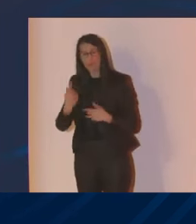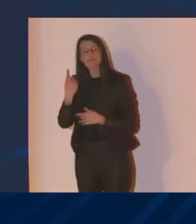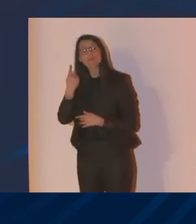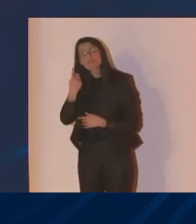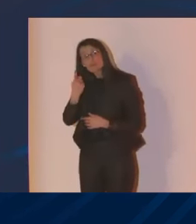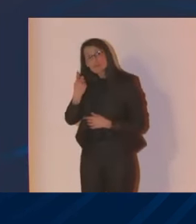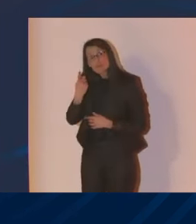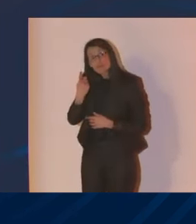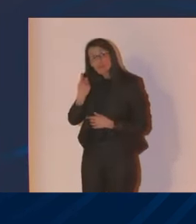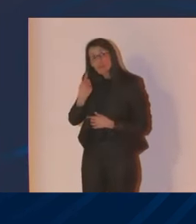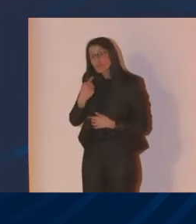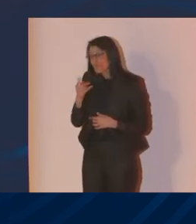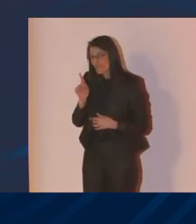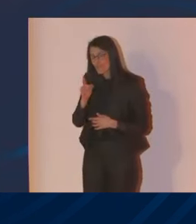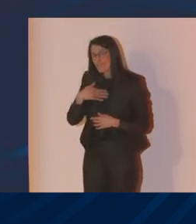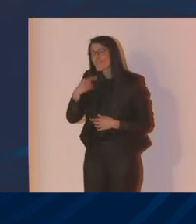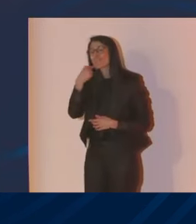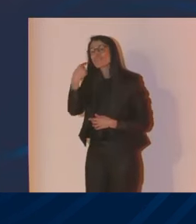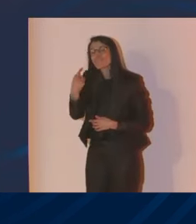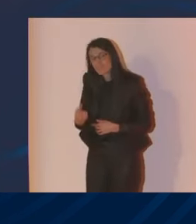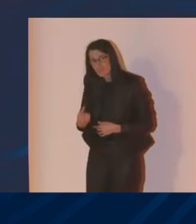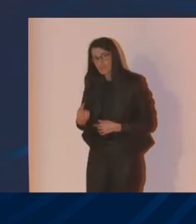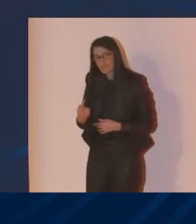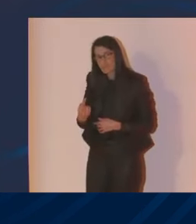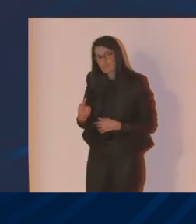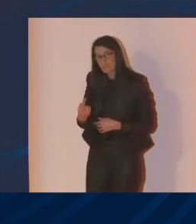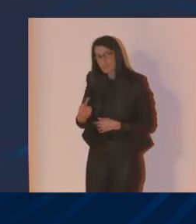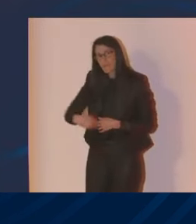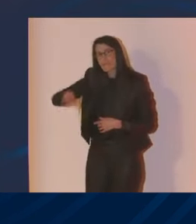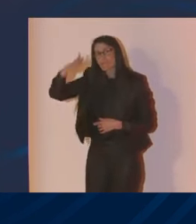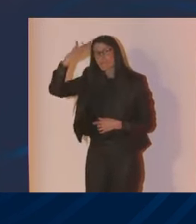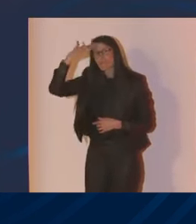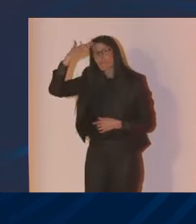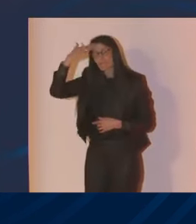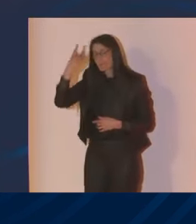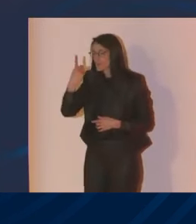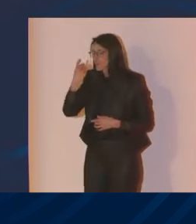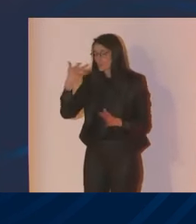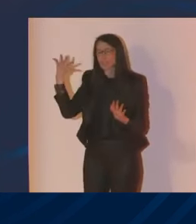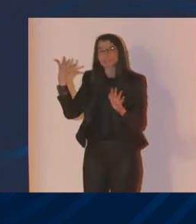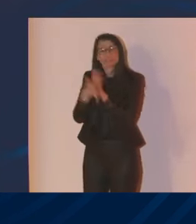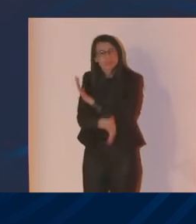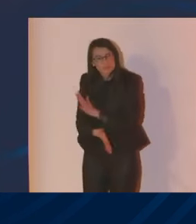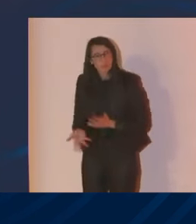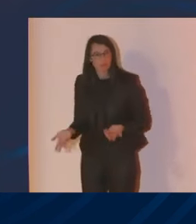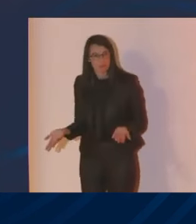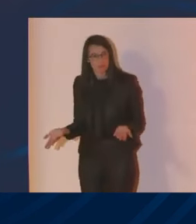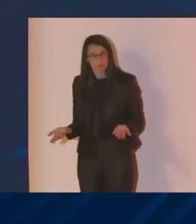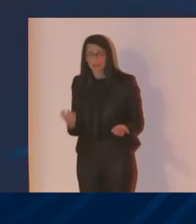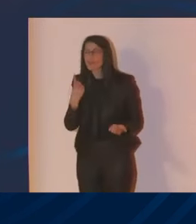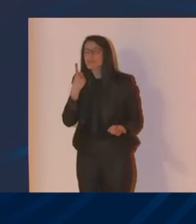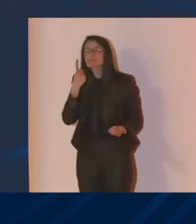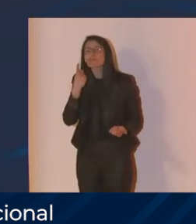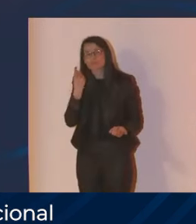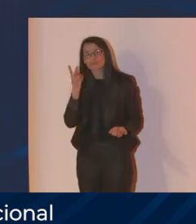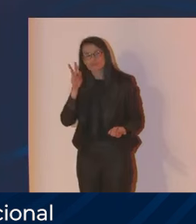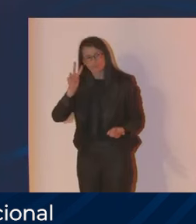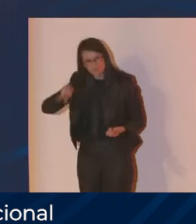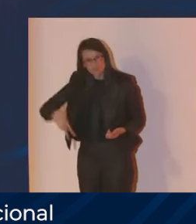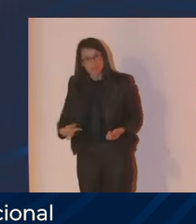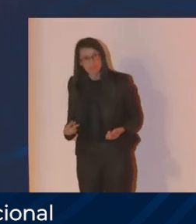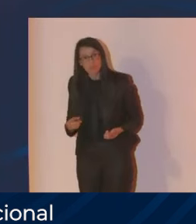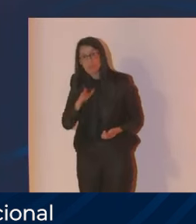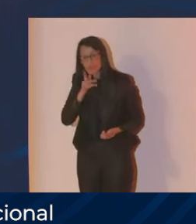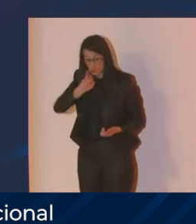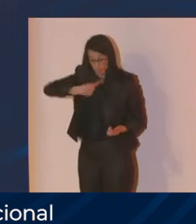que nos subraya es que nunca ha dejado de ser necesario, absolutamente necesario. Y eso